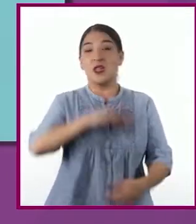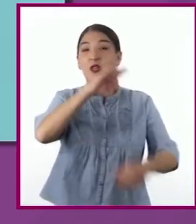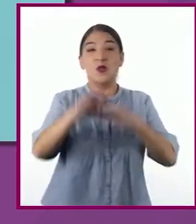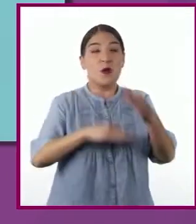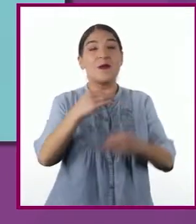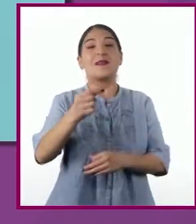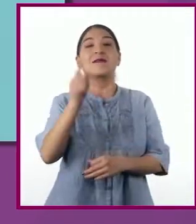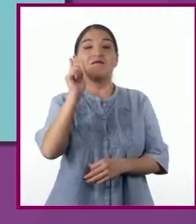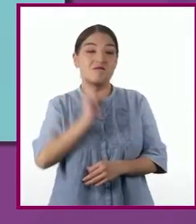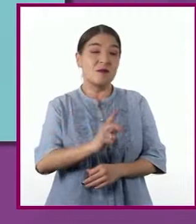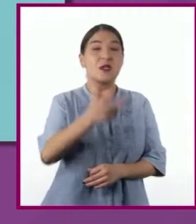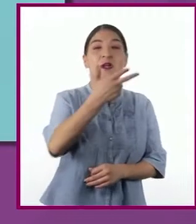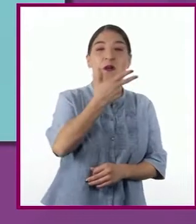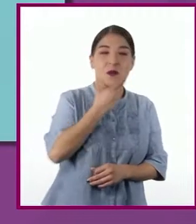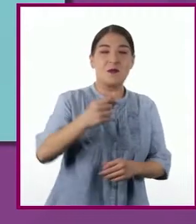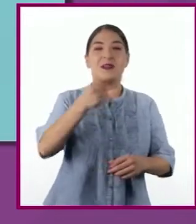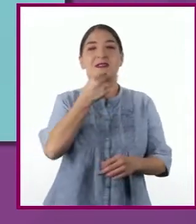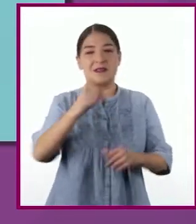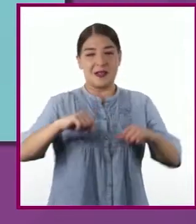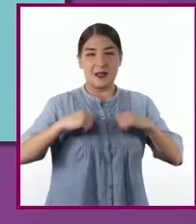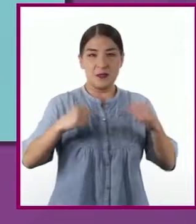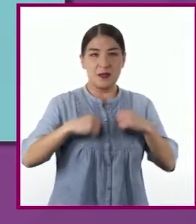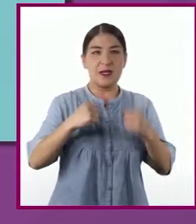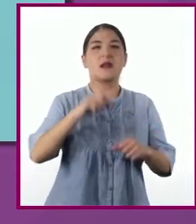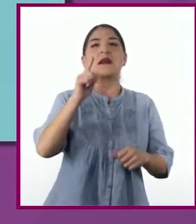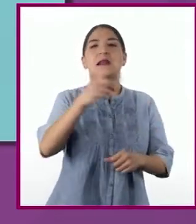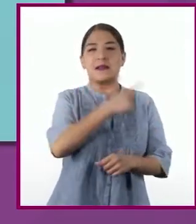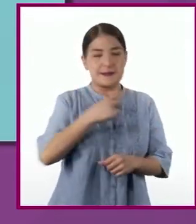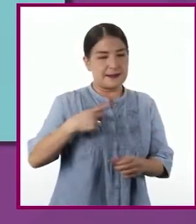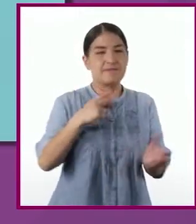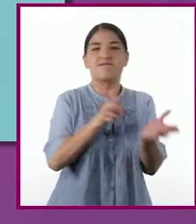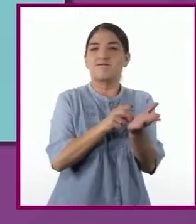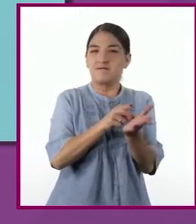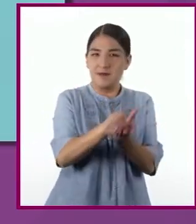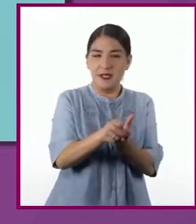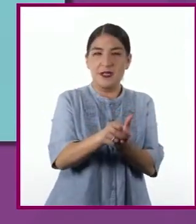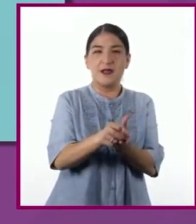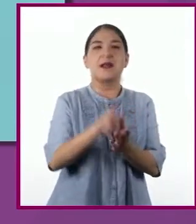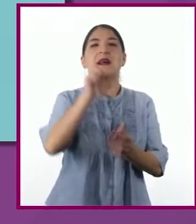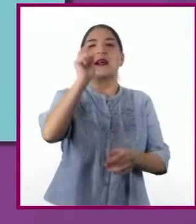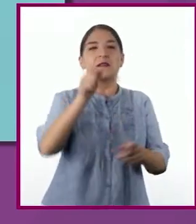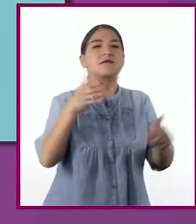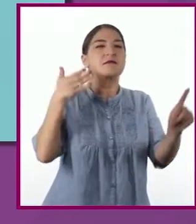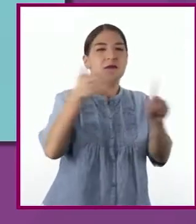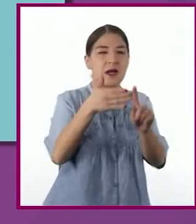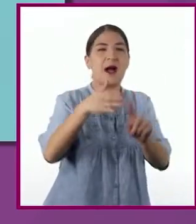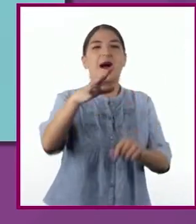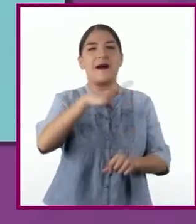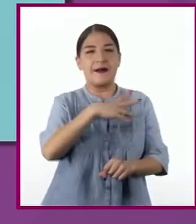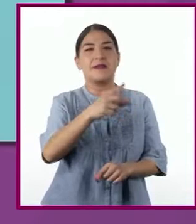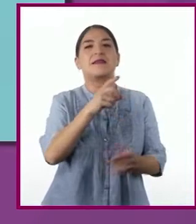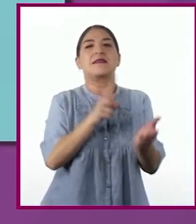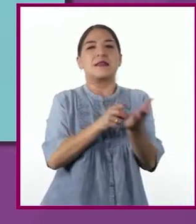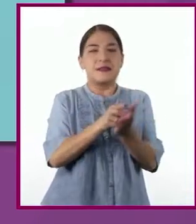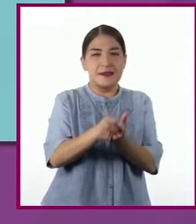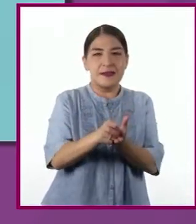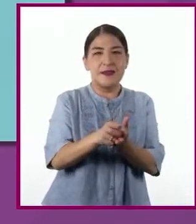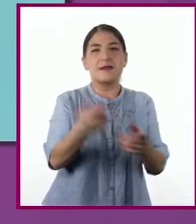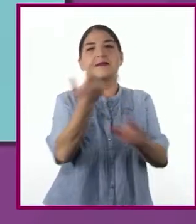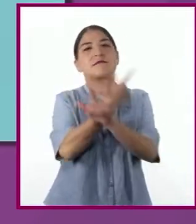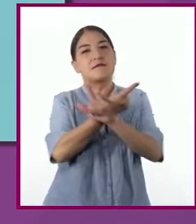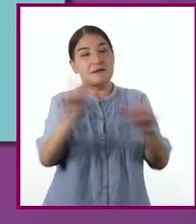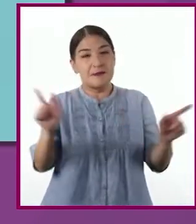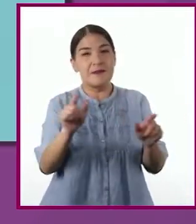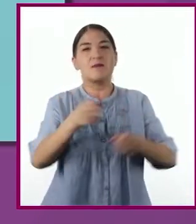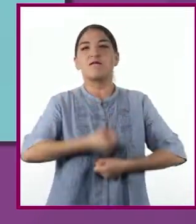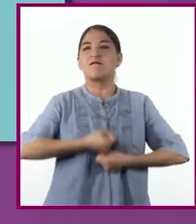niño y niña y adolescente es persona sujeta de derecho y refiere que tienen derecho a la